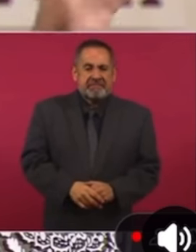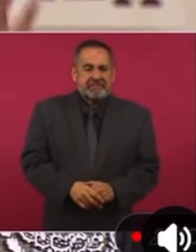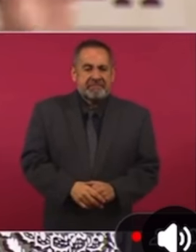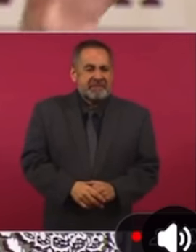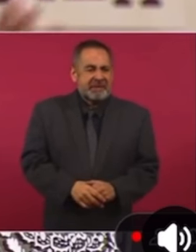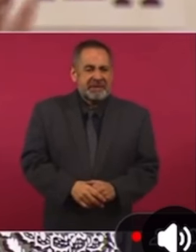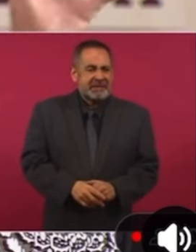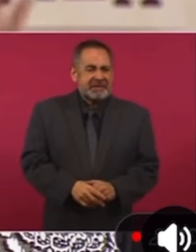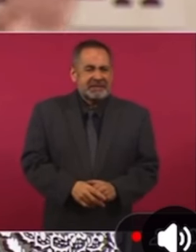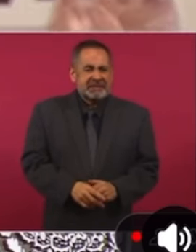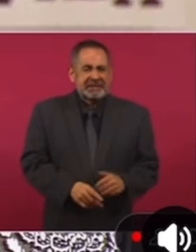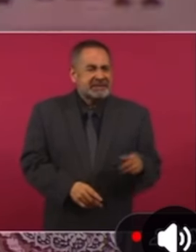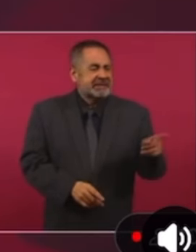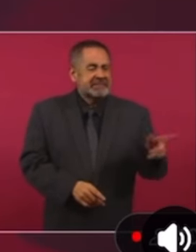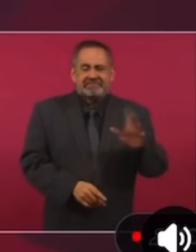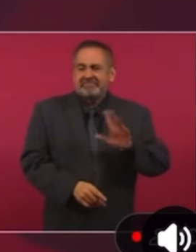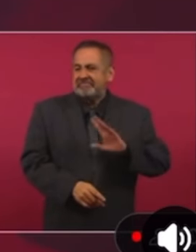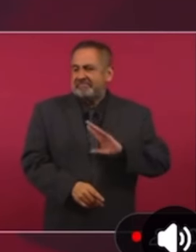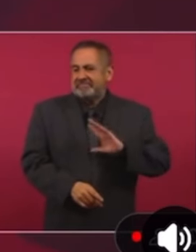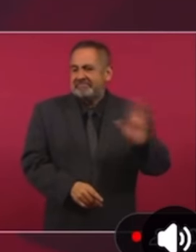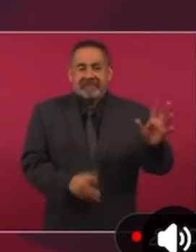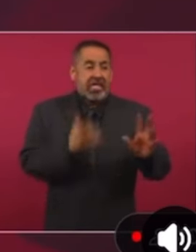Están actuando de manera facciosa.